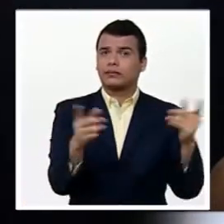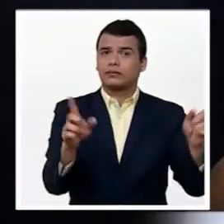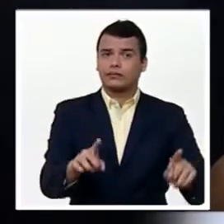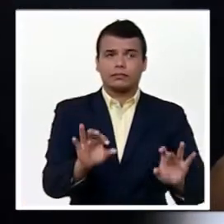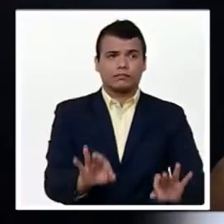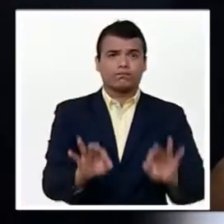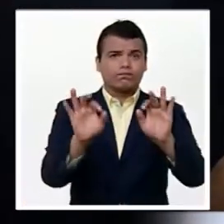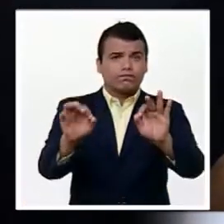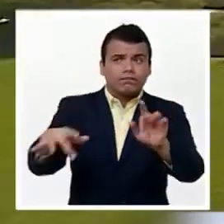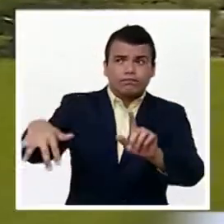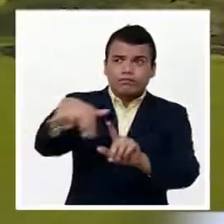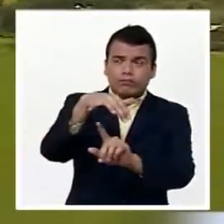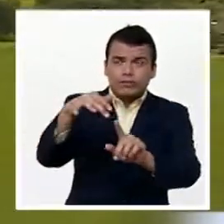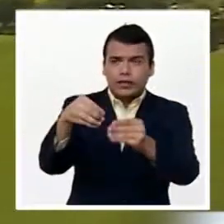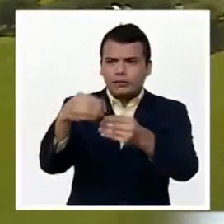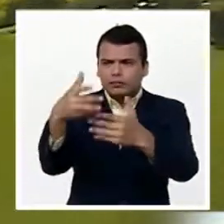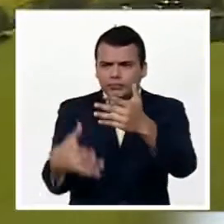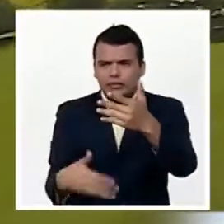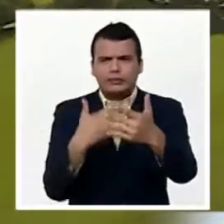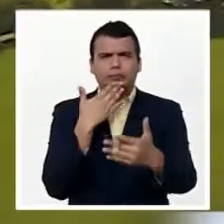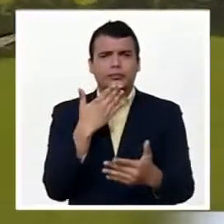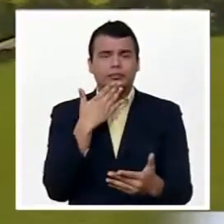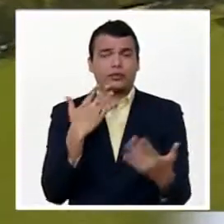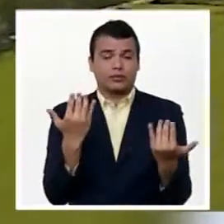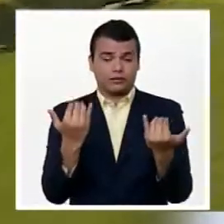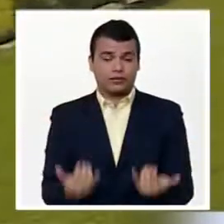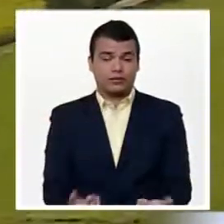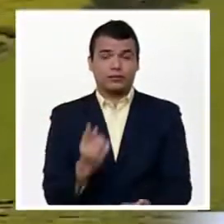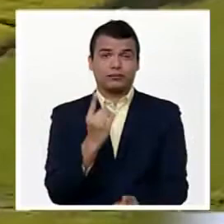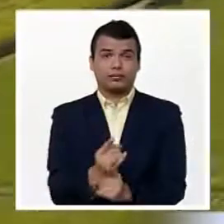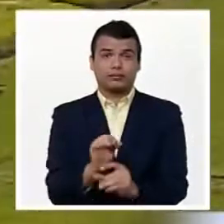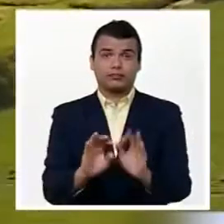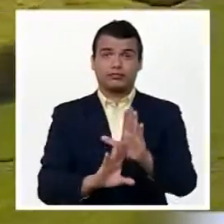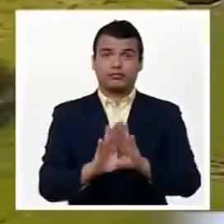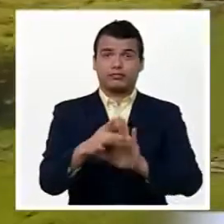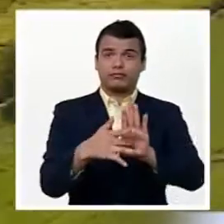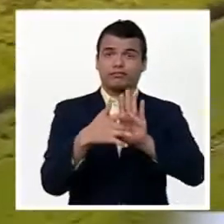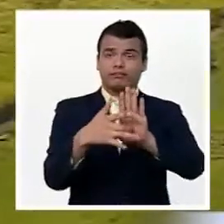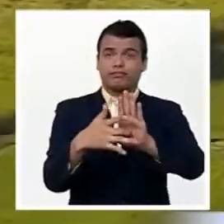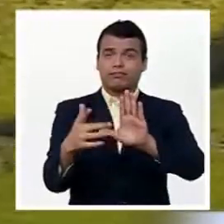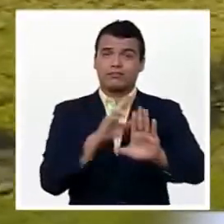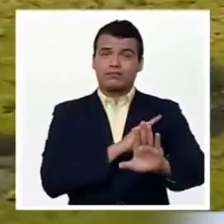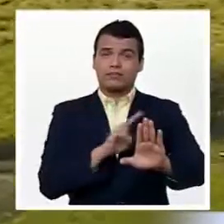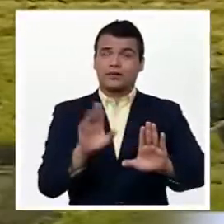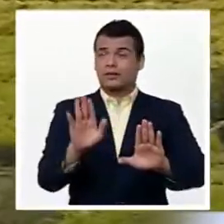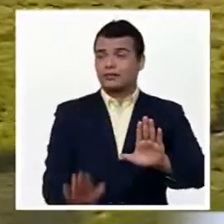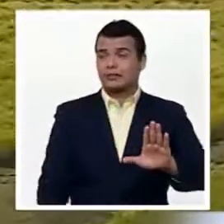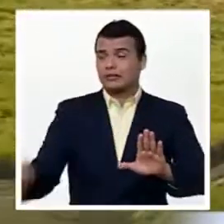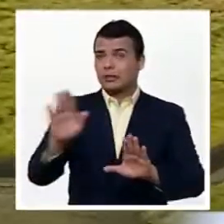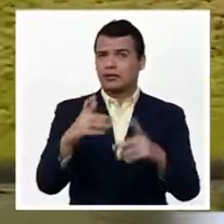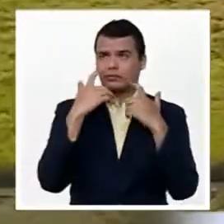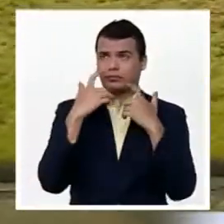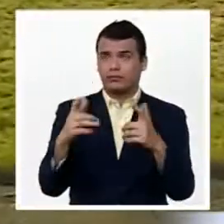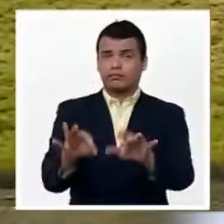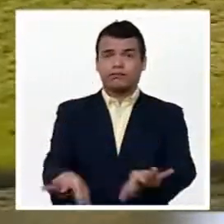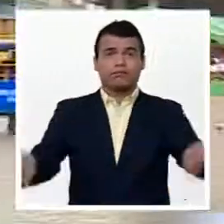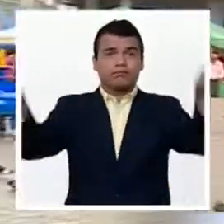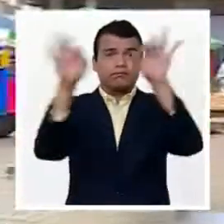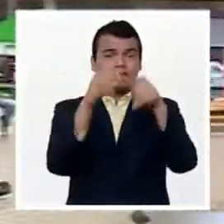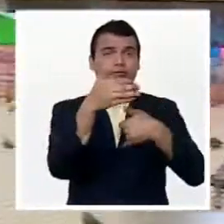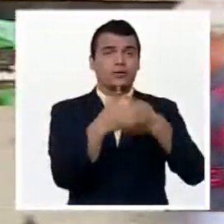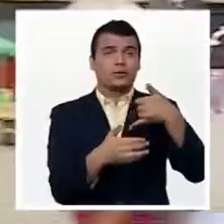y que eso nos ha dado la posibilidad de ser hoy lo que somos en el en el departamento del valle de los más importantes de nuestro país